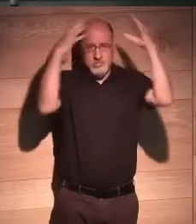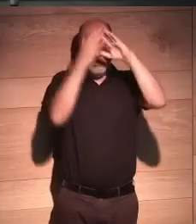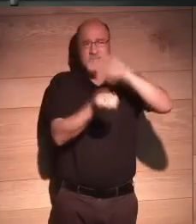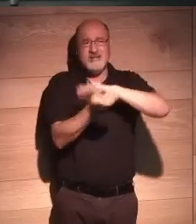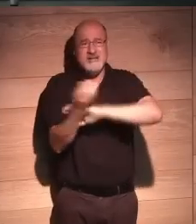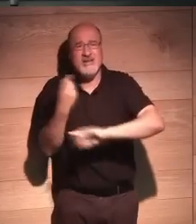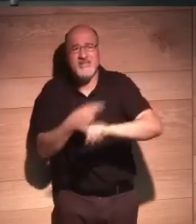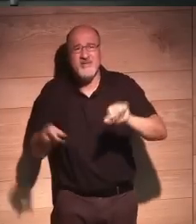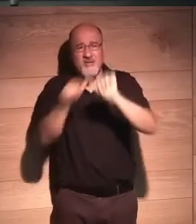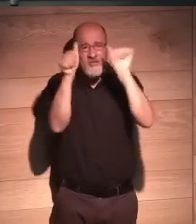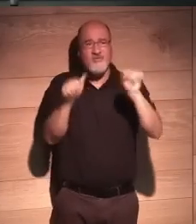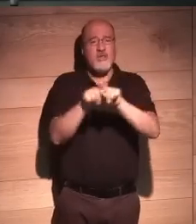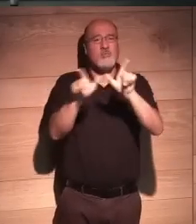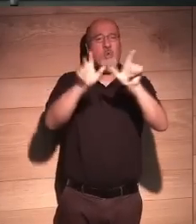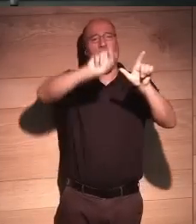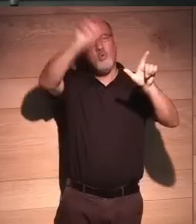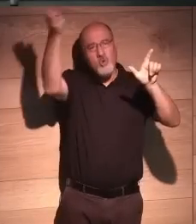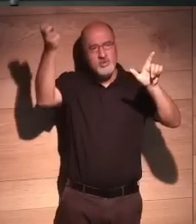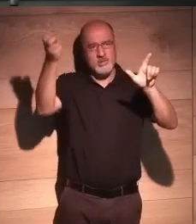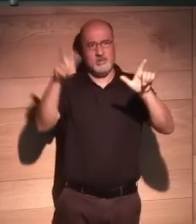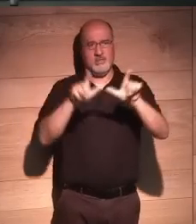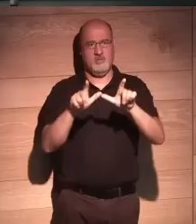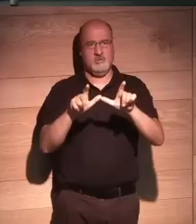de, otra televisión,